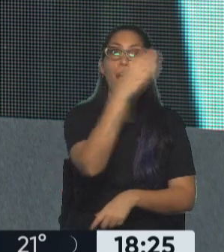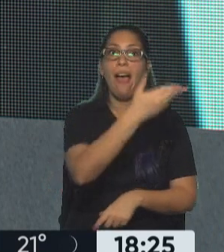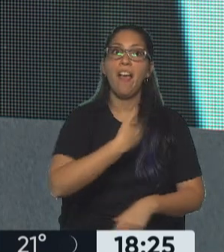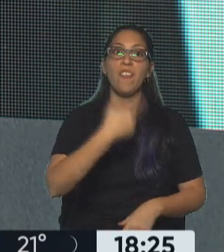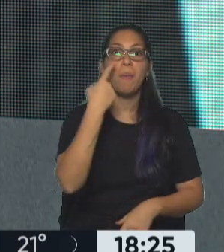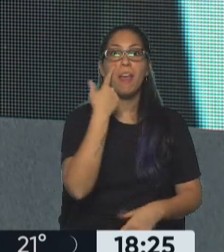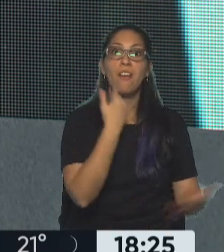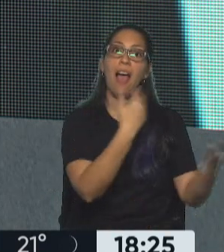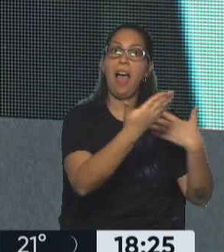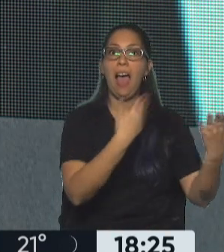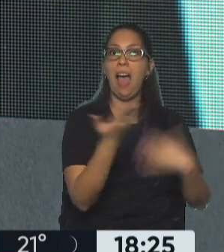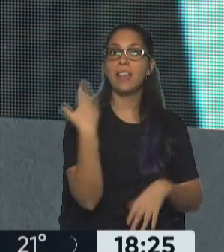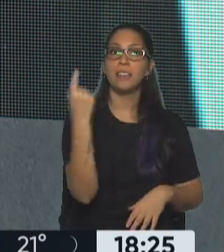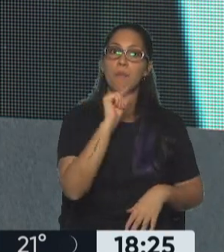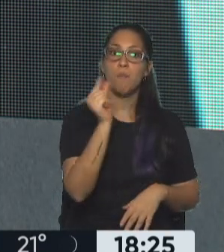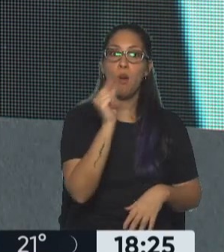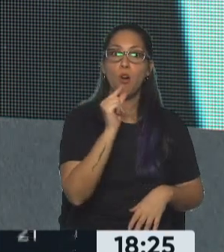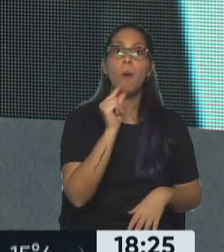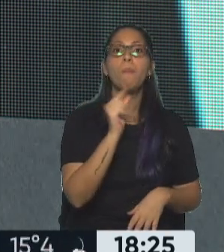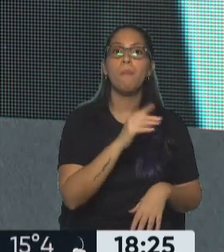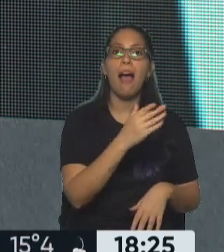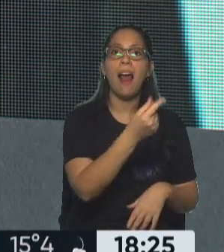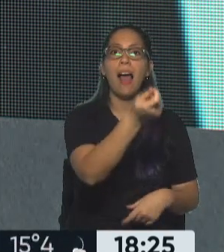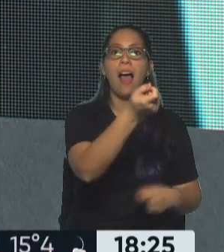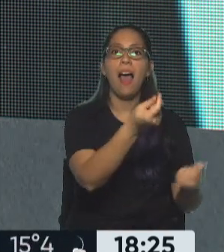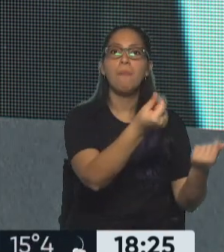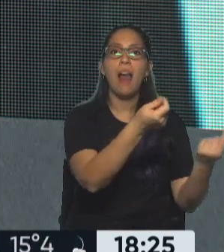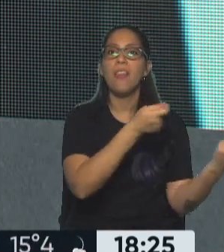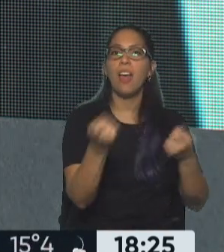Internacional hace poco tiempo para que no adelante los desembolsos para la Argentina.